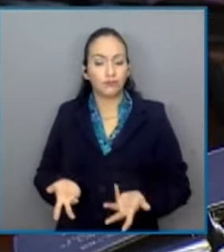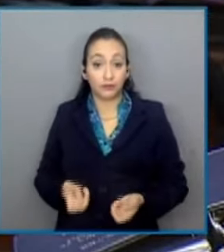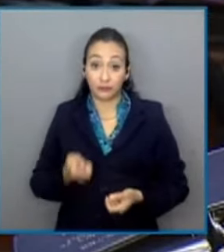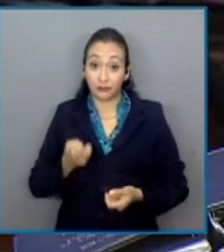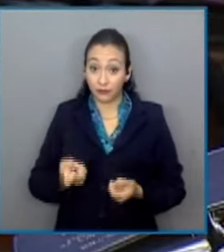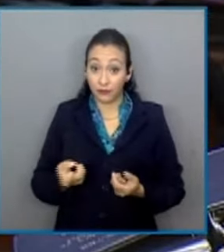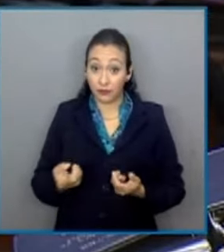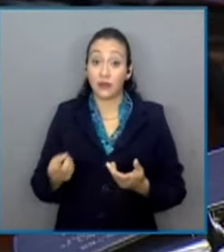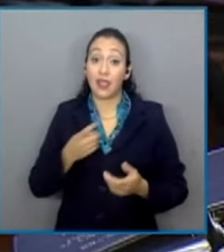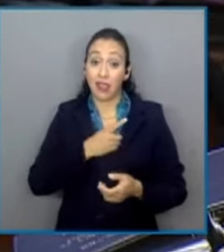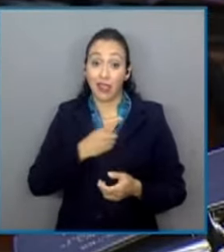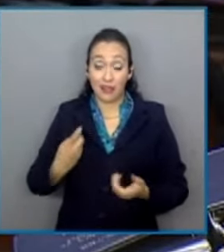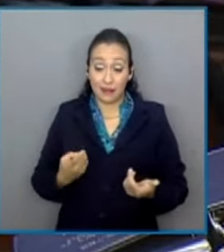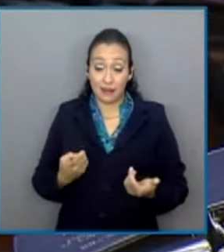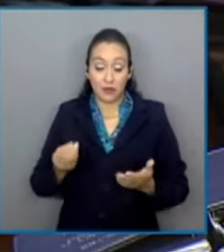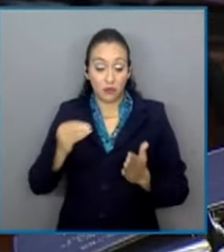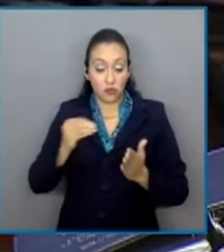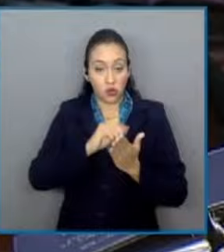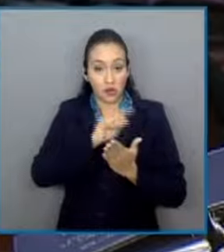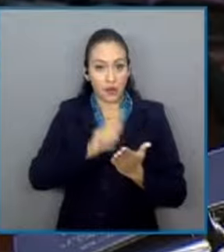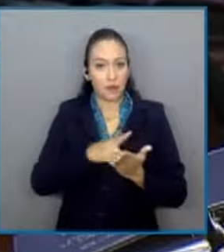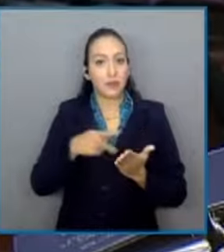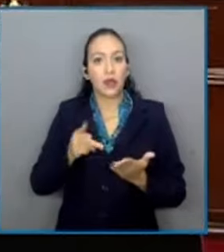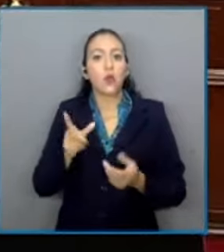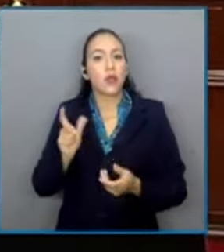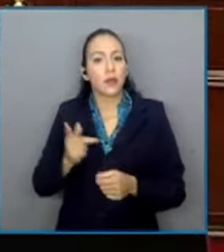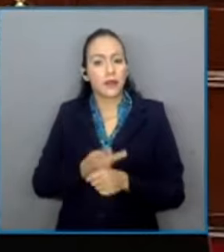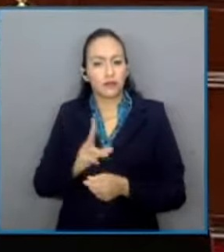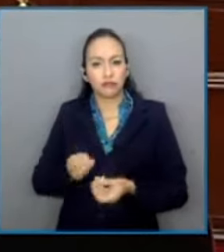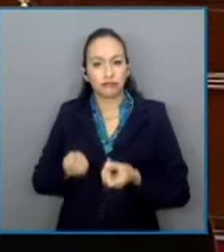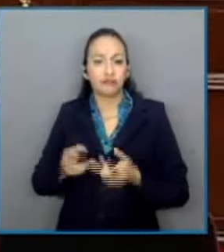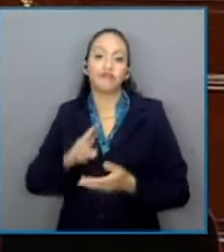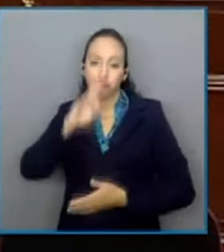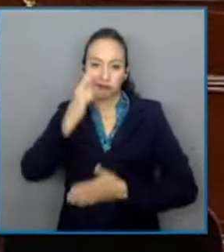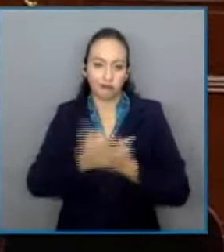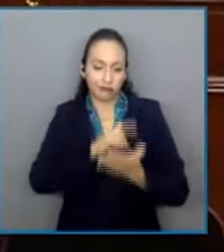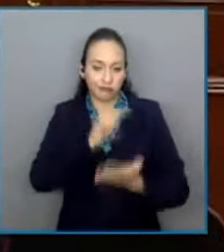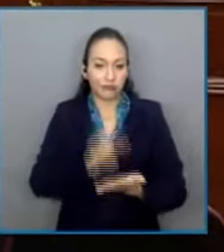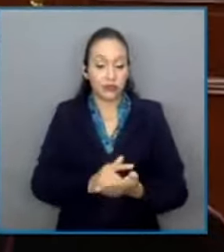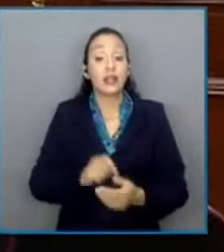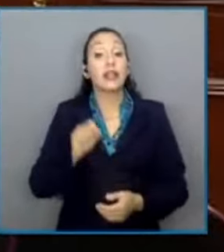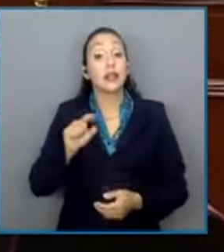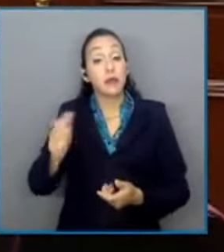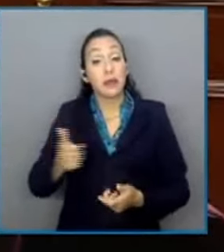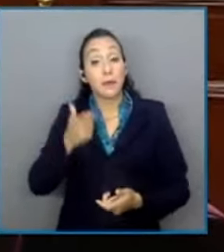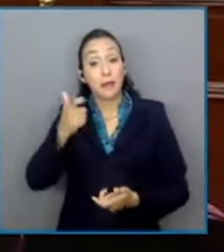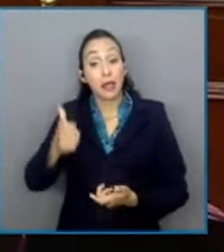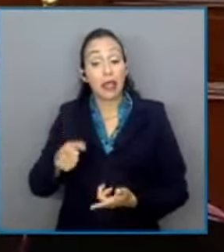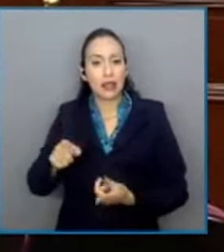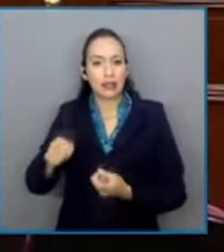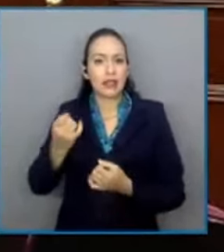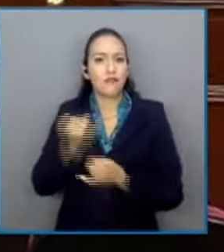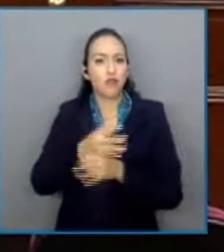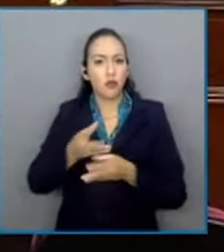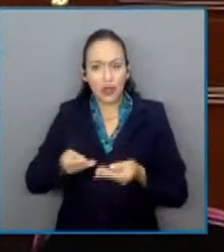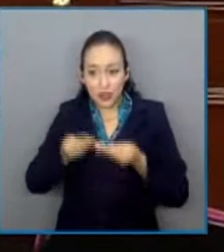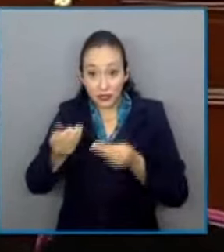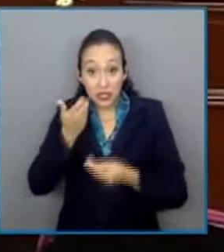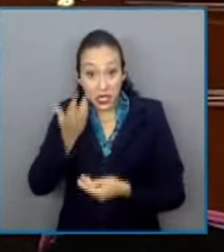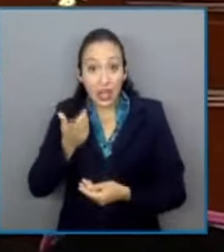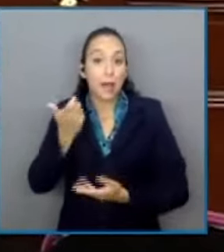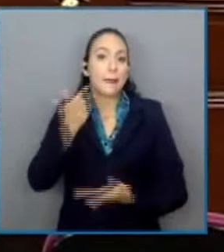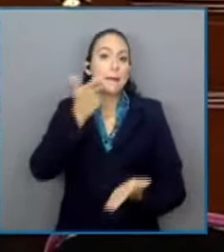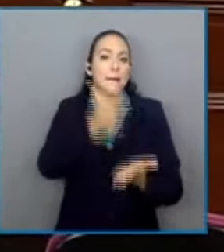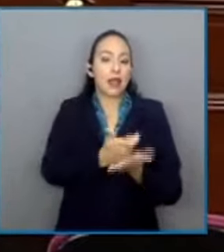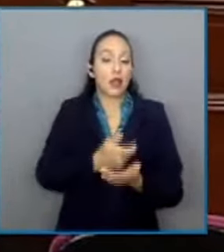ley. Además, invalidó disposiciones que establecían el cobro por la entrega de información en copias simples y certificadas, así